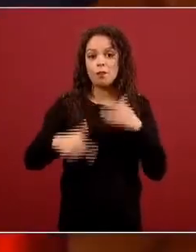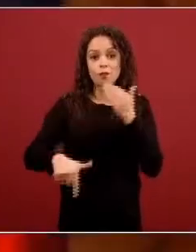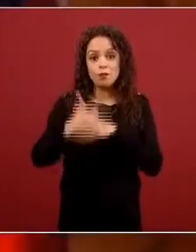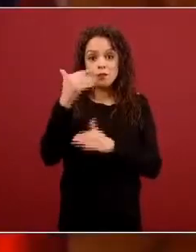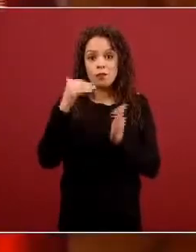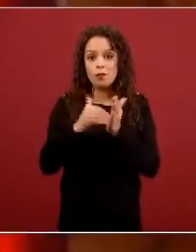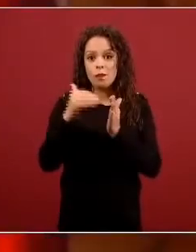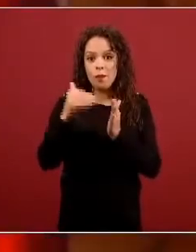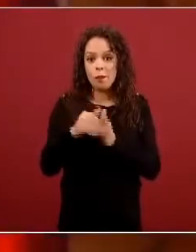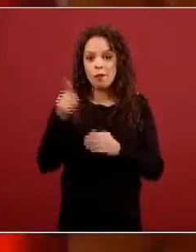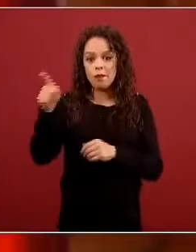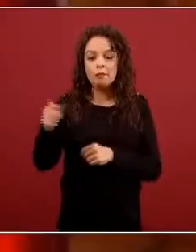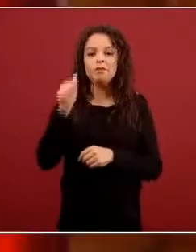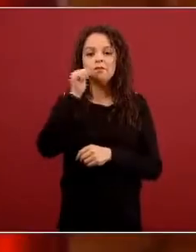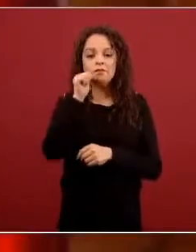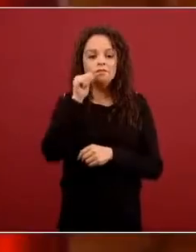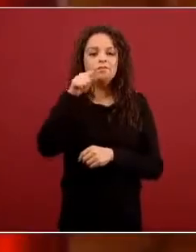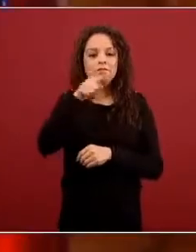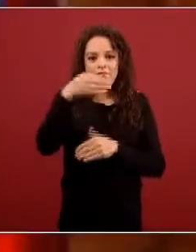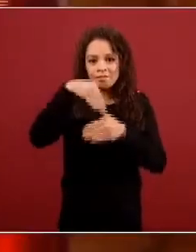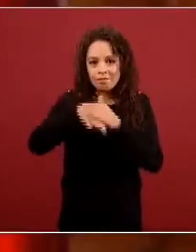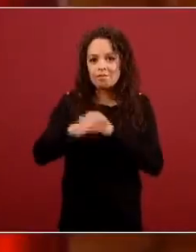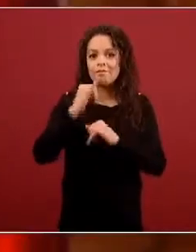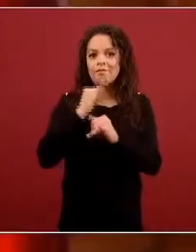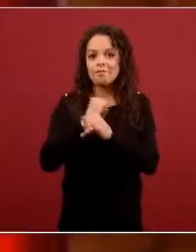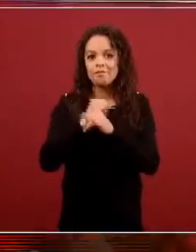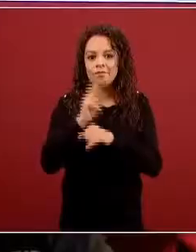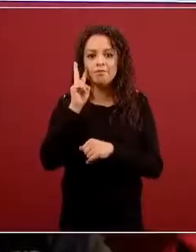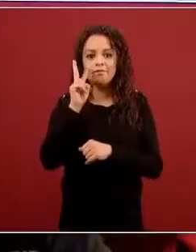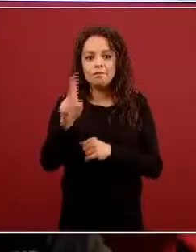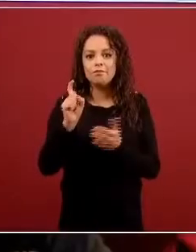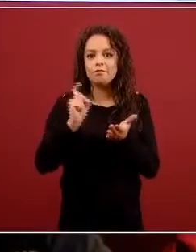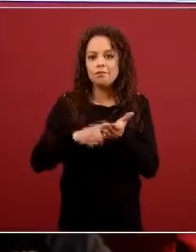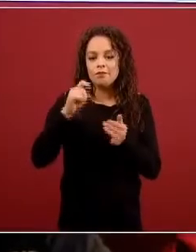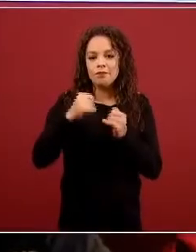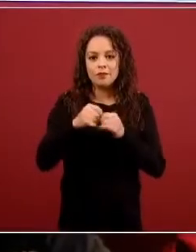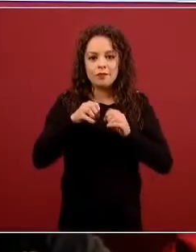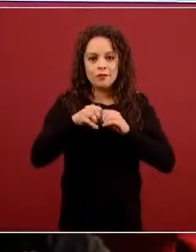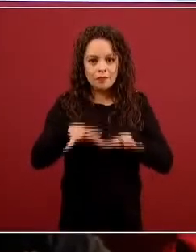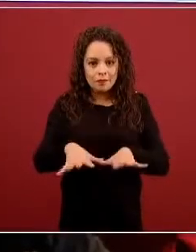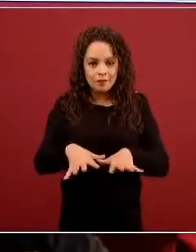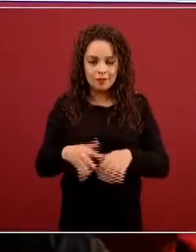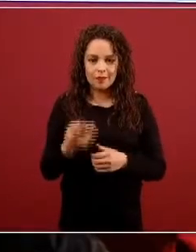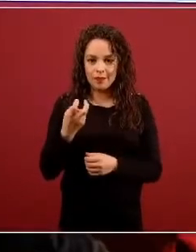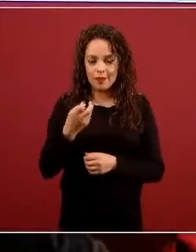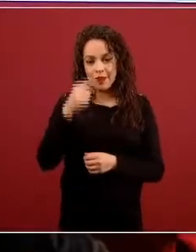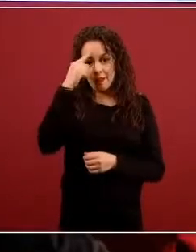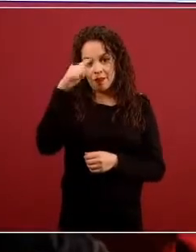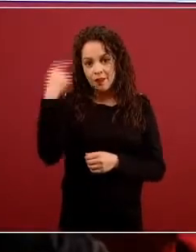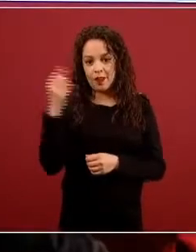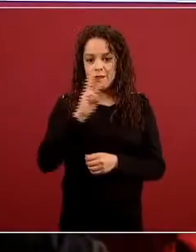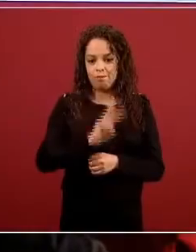12 millones de personas diferentes que han entrado a ver la información en la página